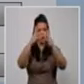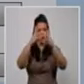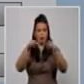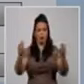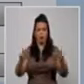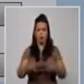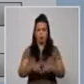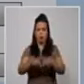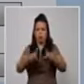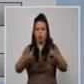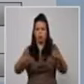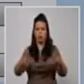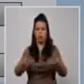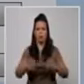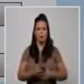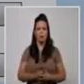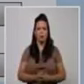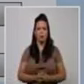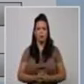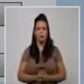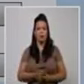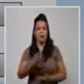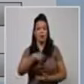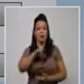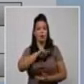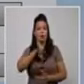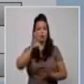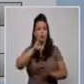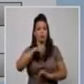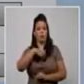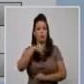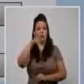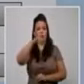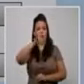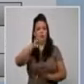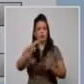casos. Hasta anoche habían